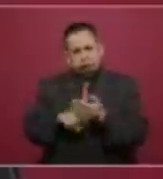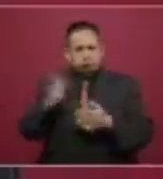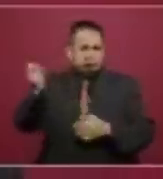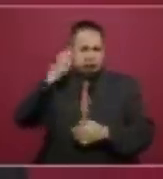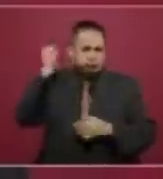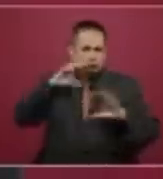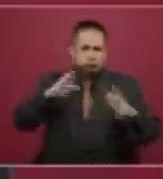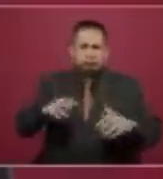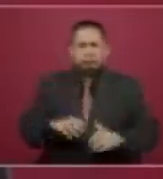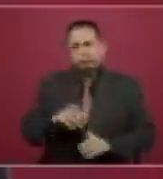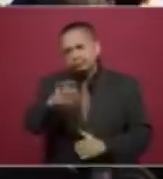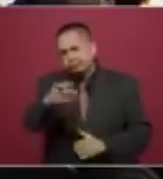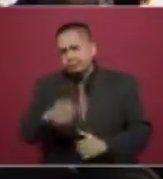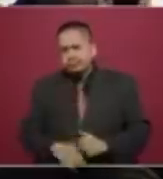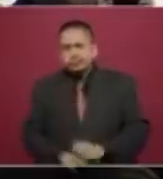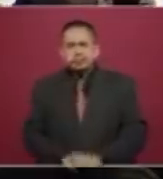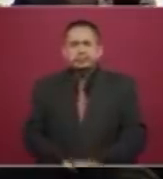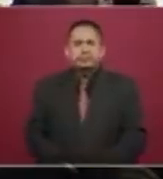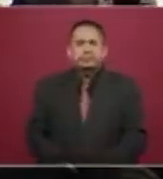conferencias.